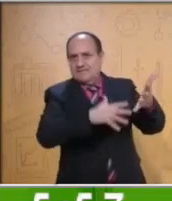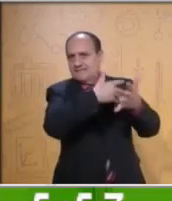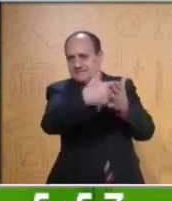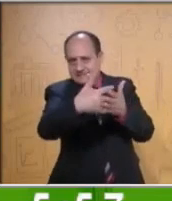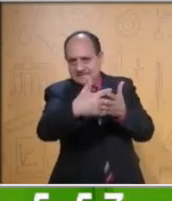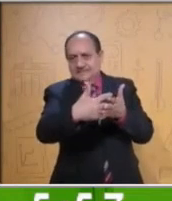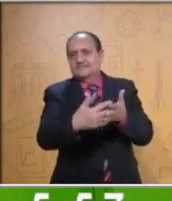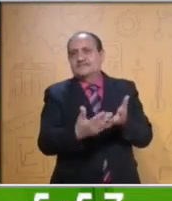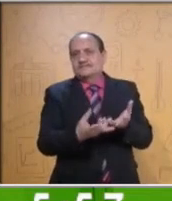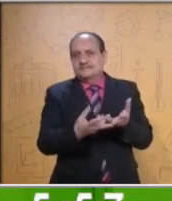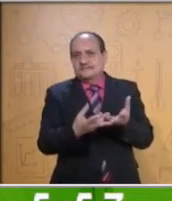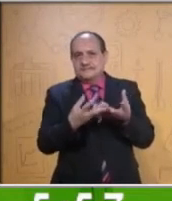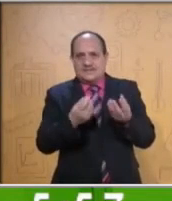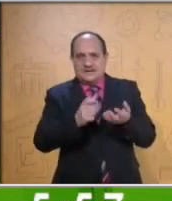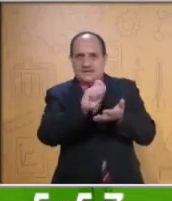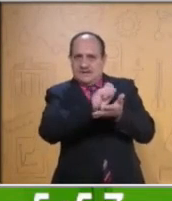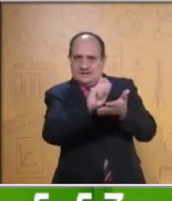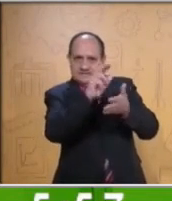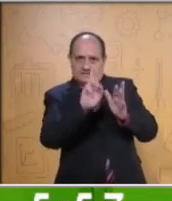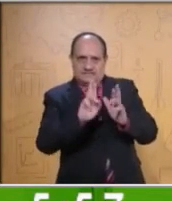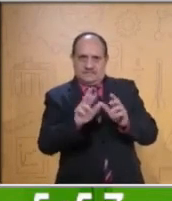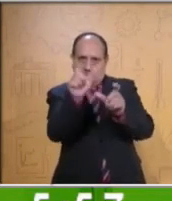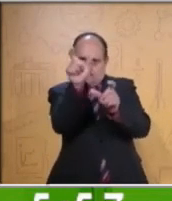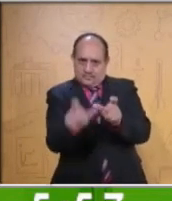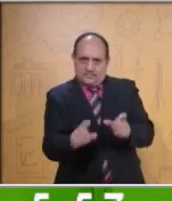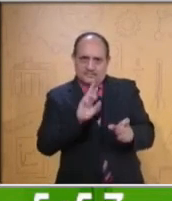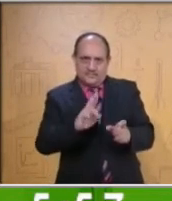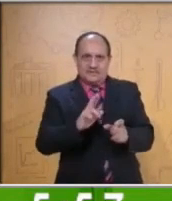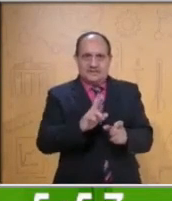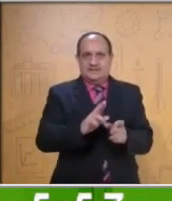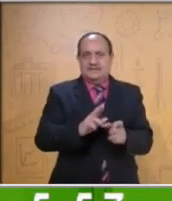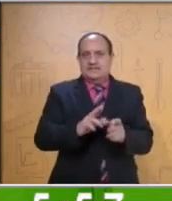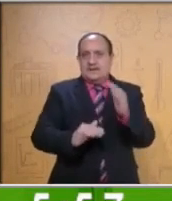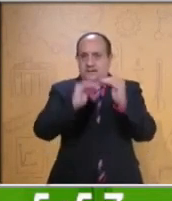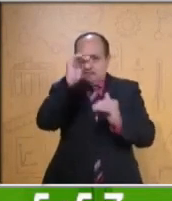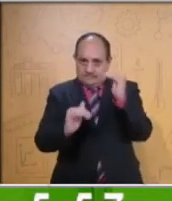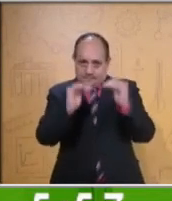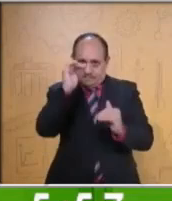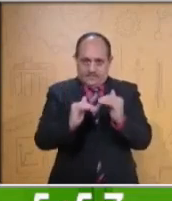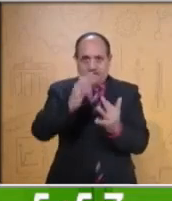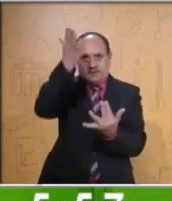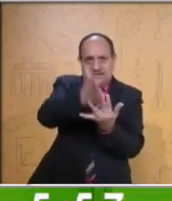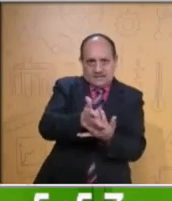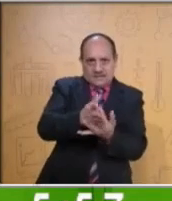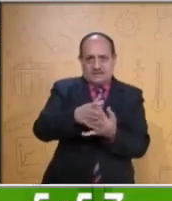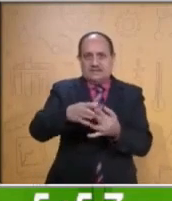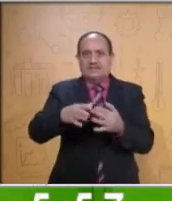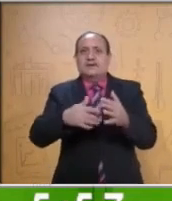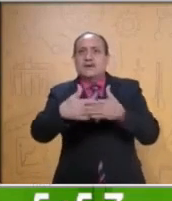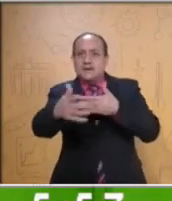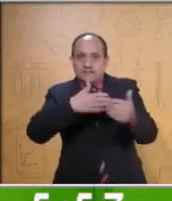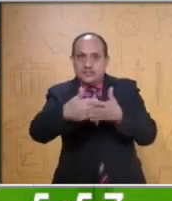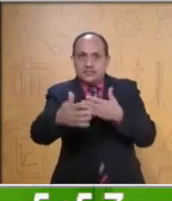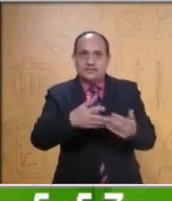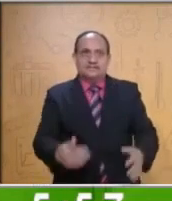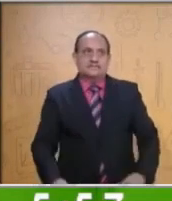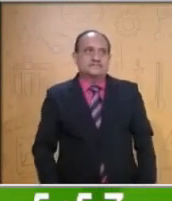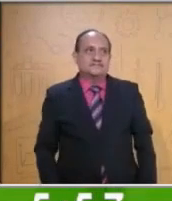frecuencias, y vamos a obtener la media, la mediana, la moda y el rango.